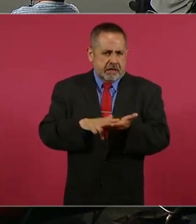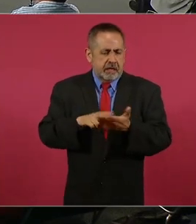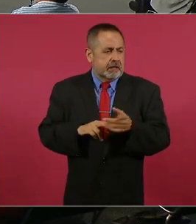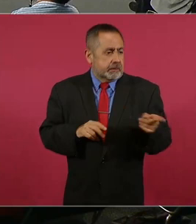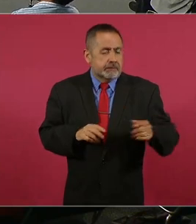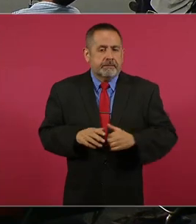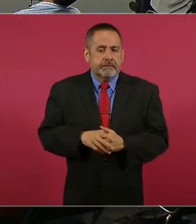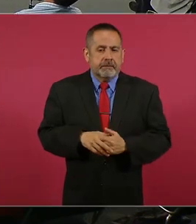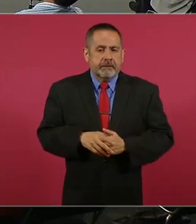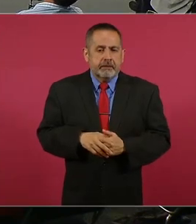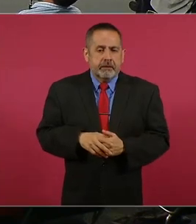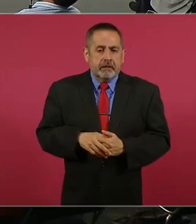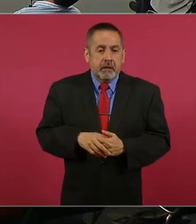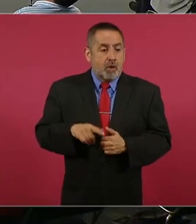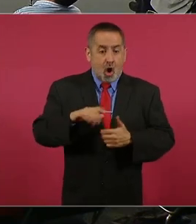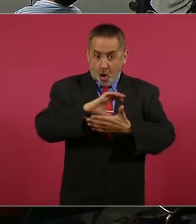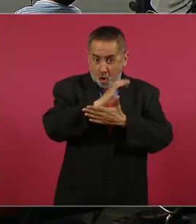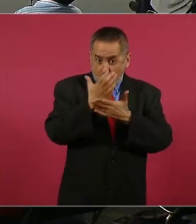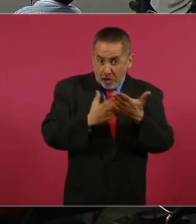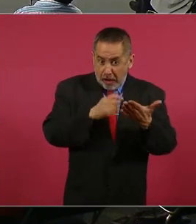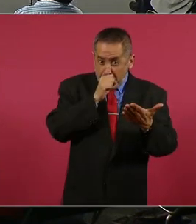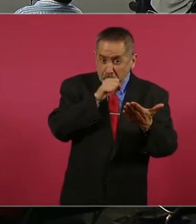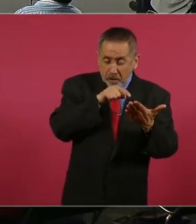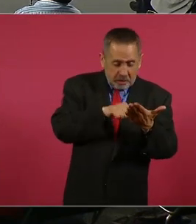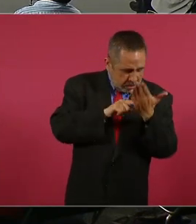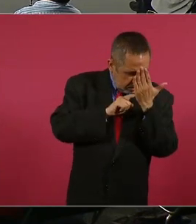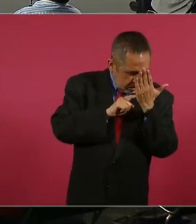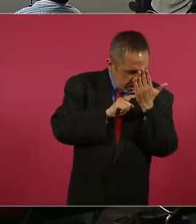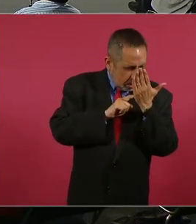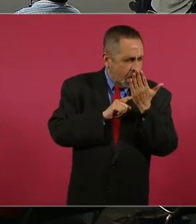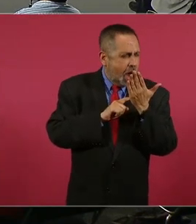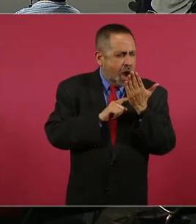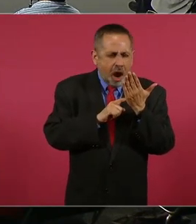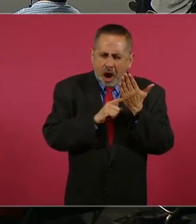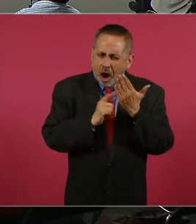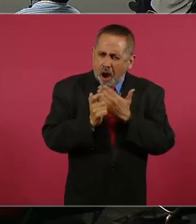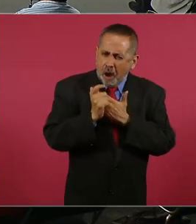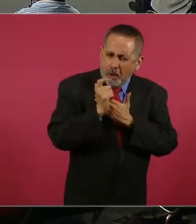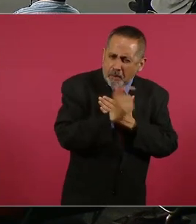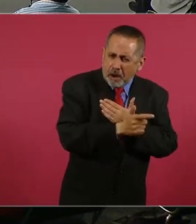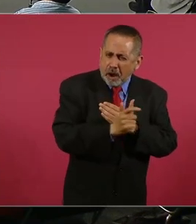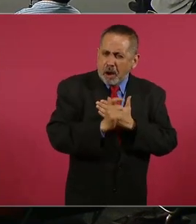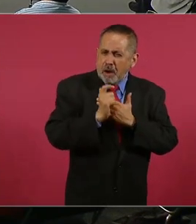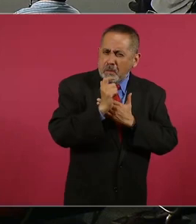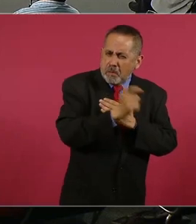Pero los contratos significan pagar